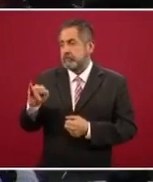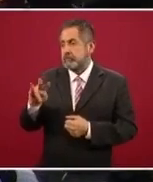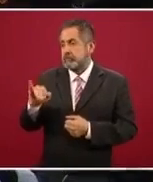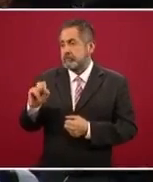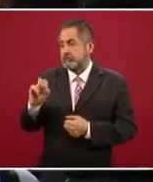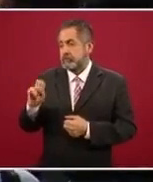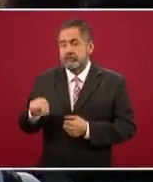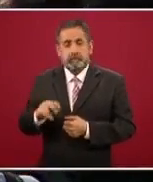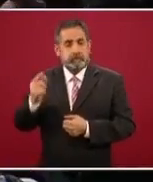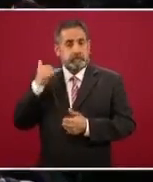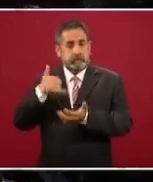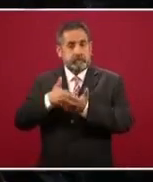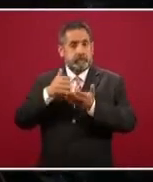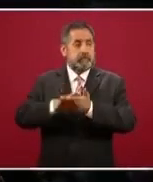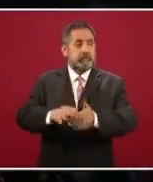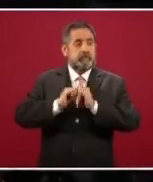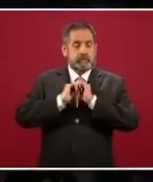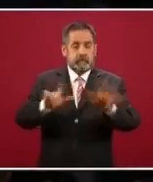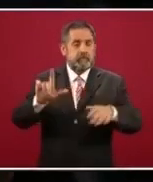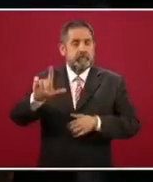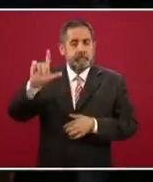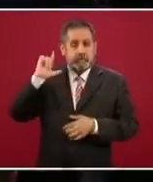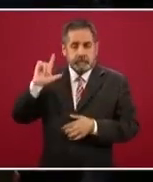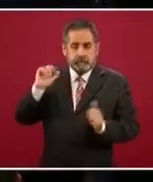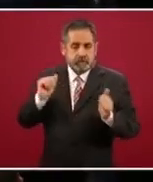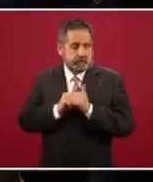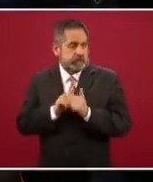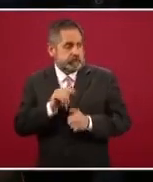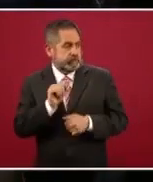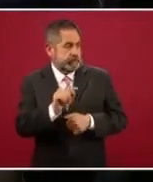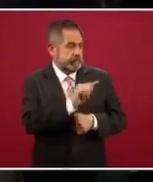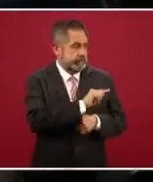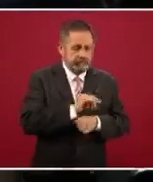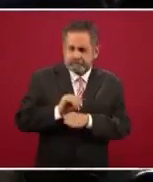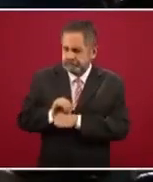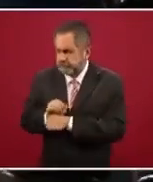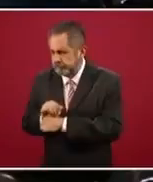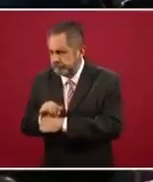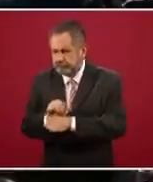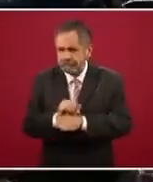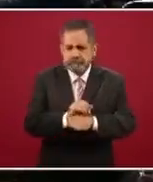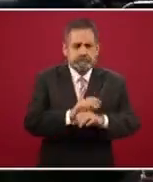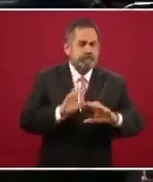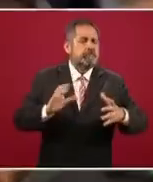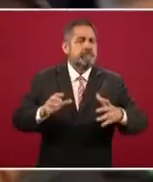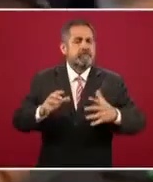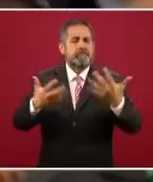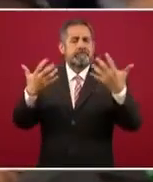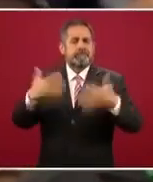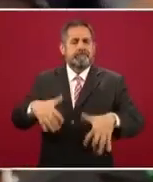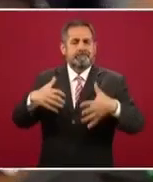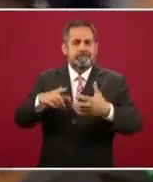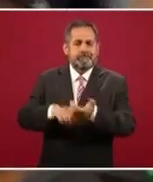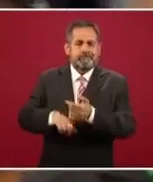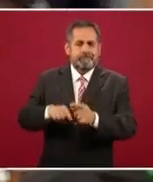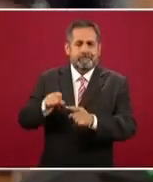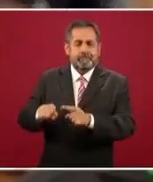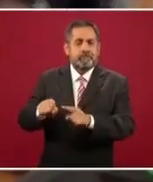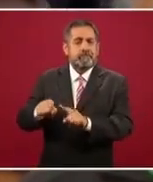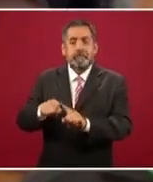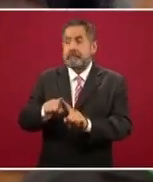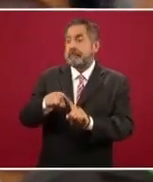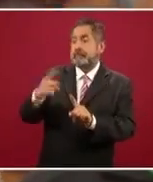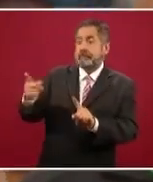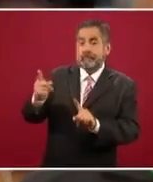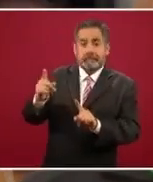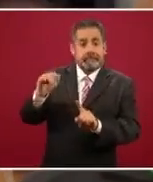lunes publicamos en alianza con diversos medios de comunicación una investigación sobre Eneral, la empresa que fue fundada por el ahora jefe de la